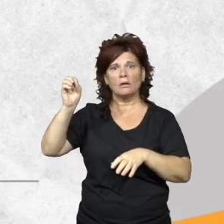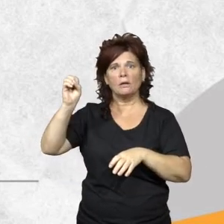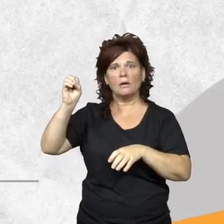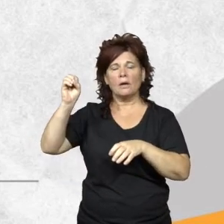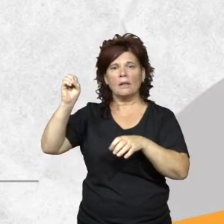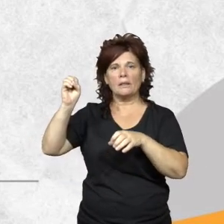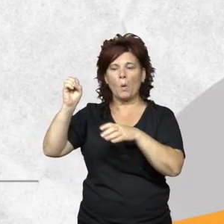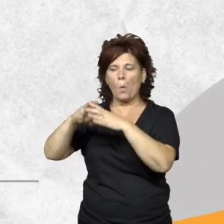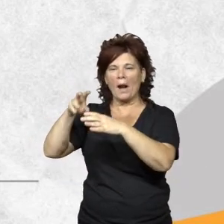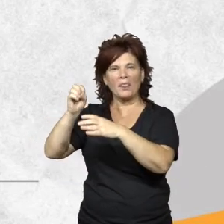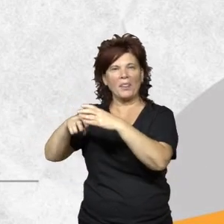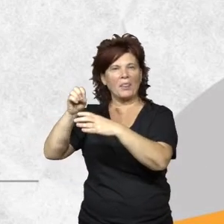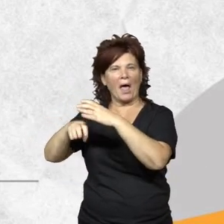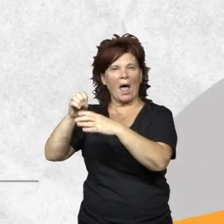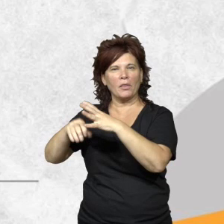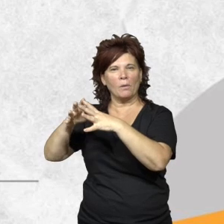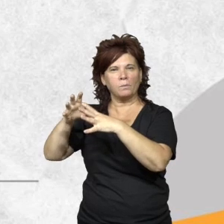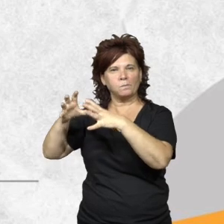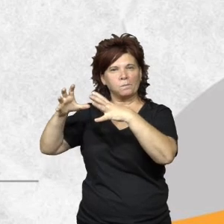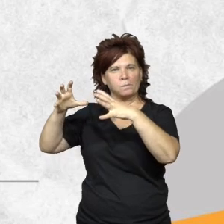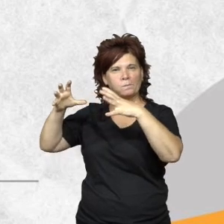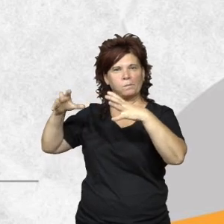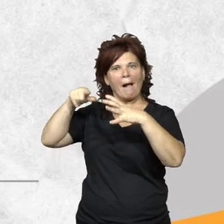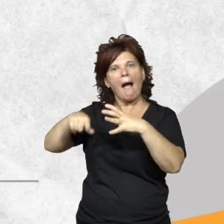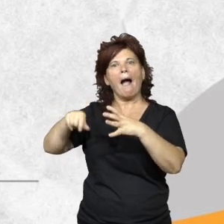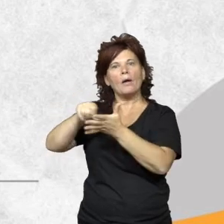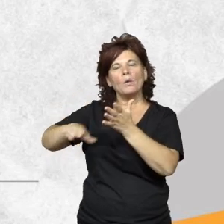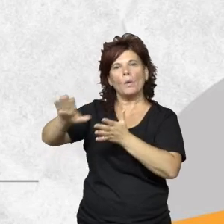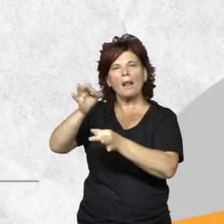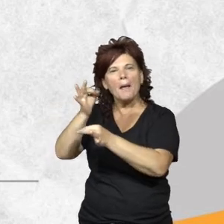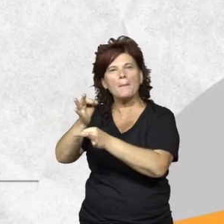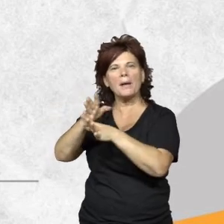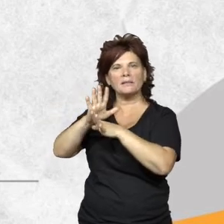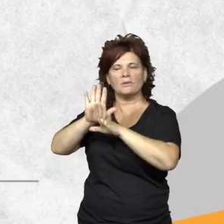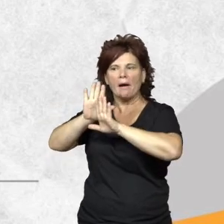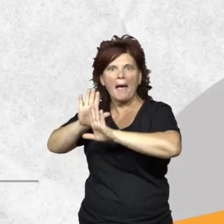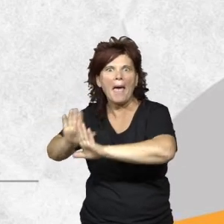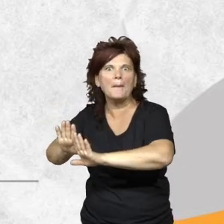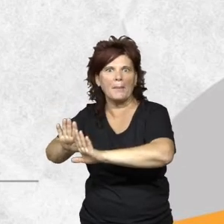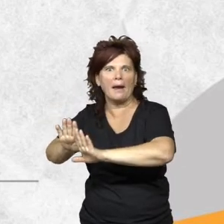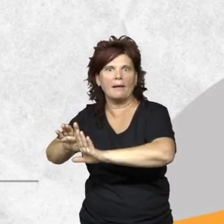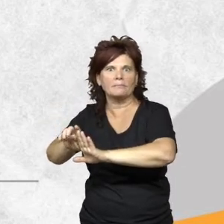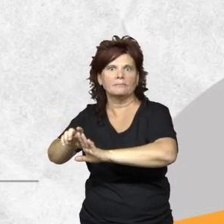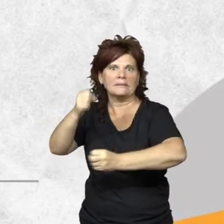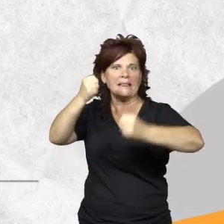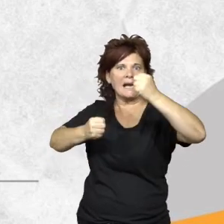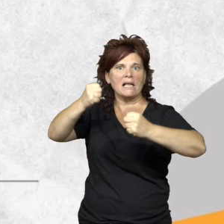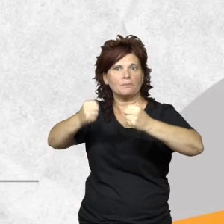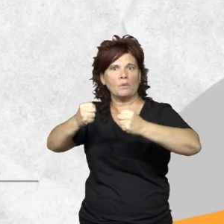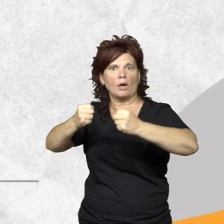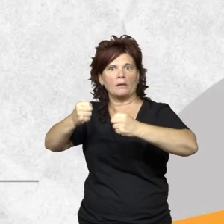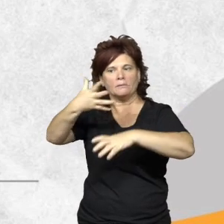acopio ya es un sector específico donde van a esperar el retiro por parte del transportista que lo va a llevar al